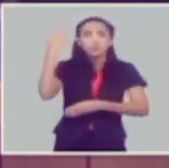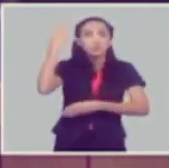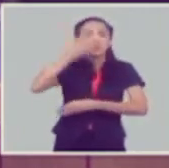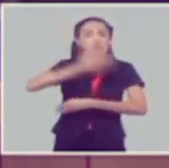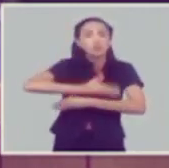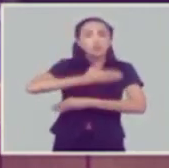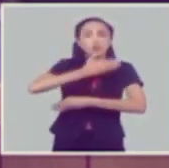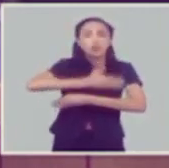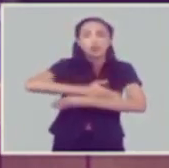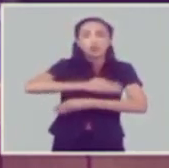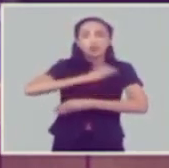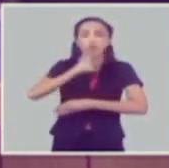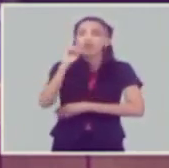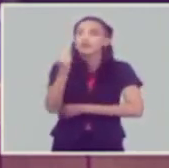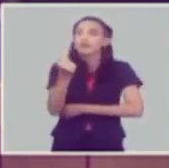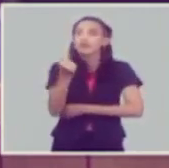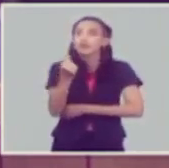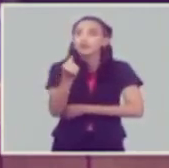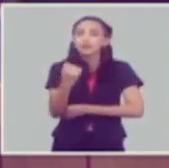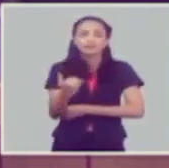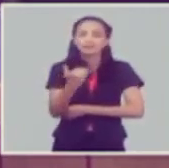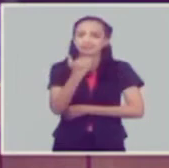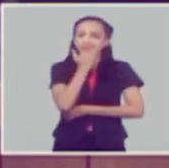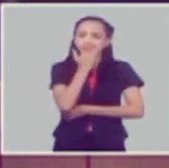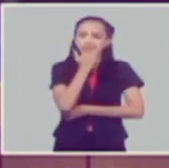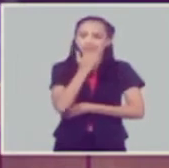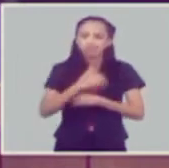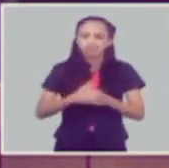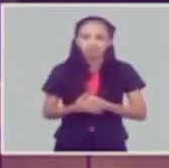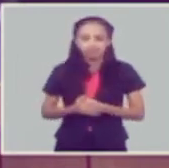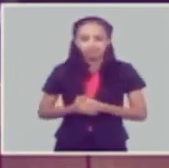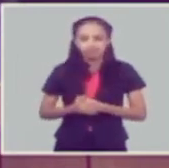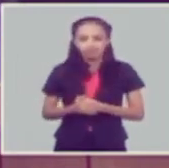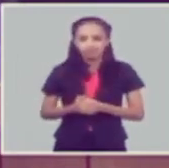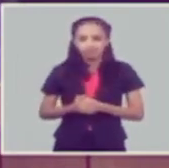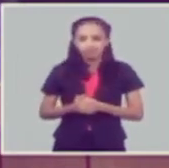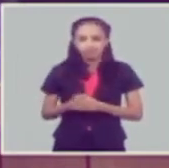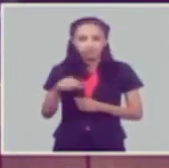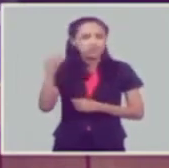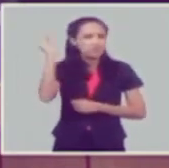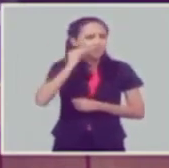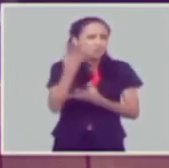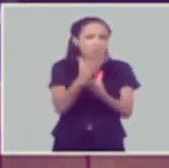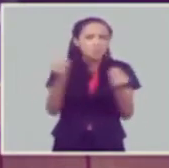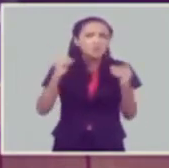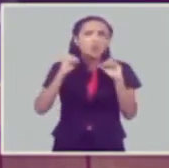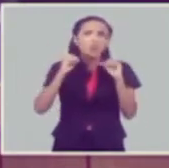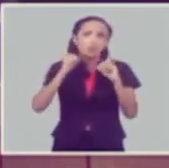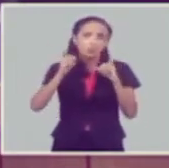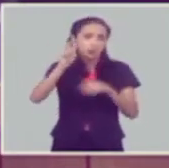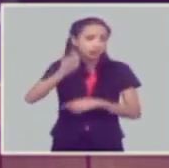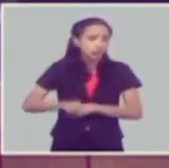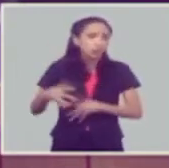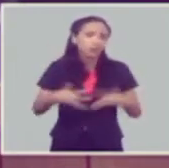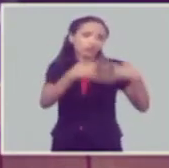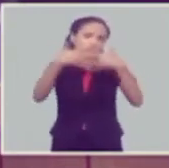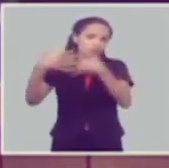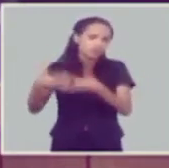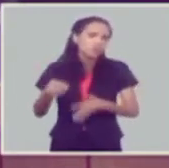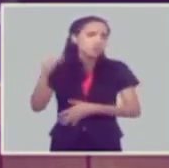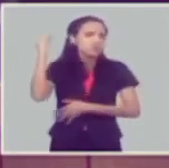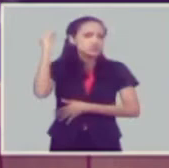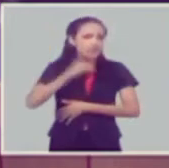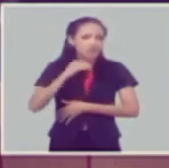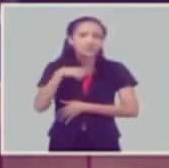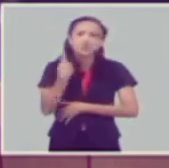económico es moral y legalmente insostenible. Eso lo saben numerosos políticos de los Estados Unidos con los que hemos